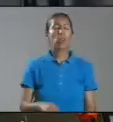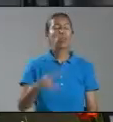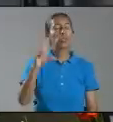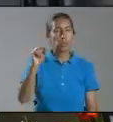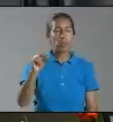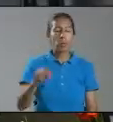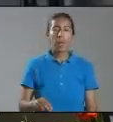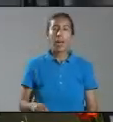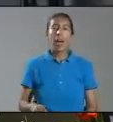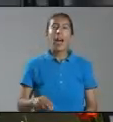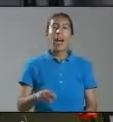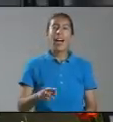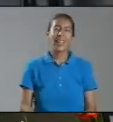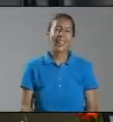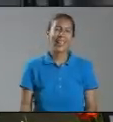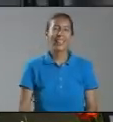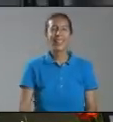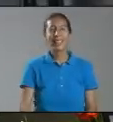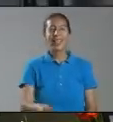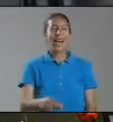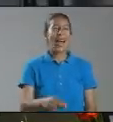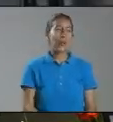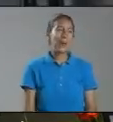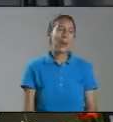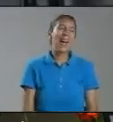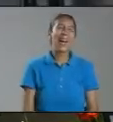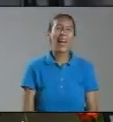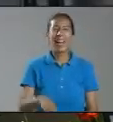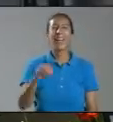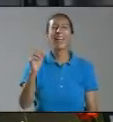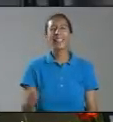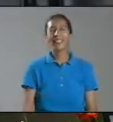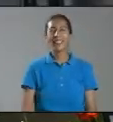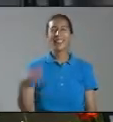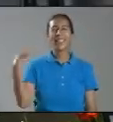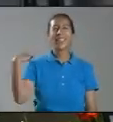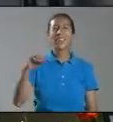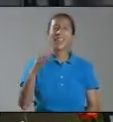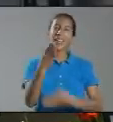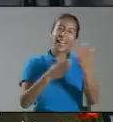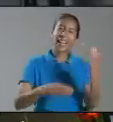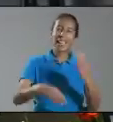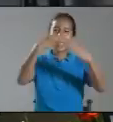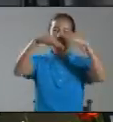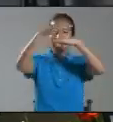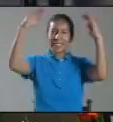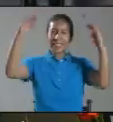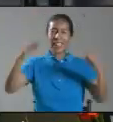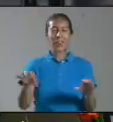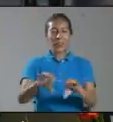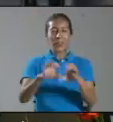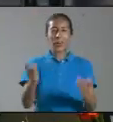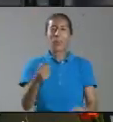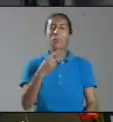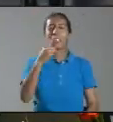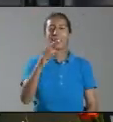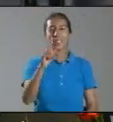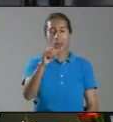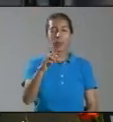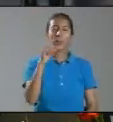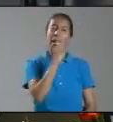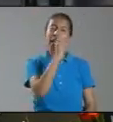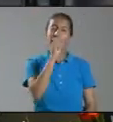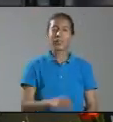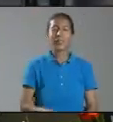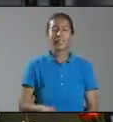creo. Pero para ir al cielo, no, como decía una canción antigua, se necesita una escalera grande